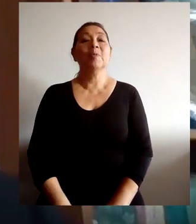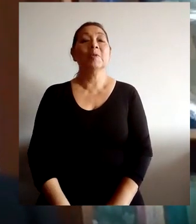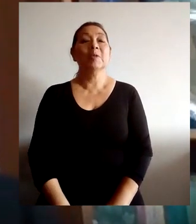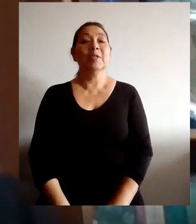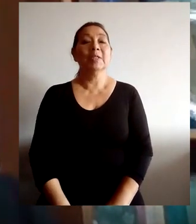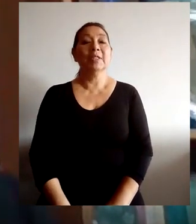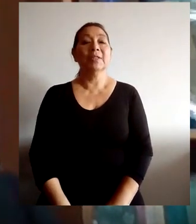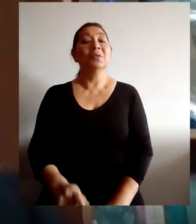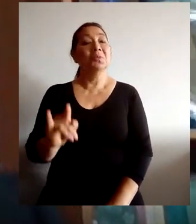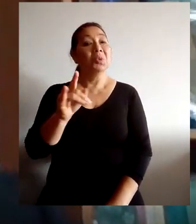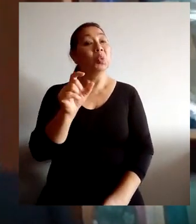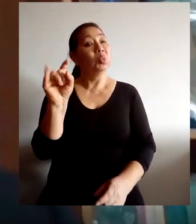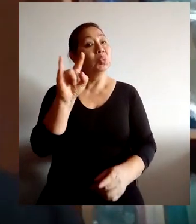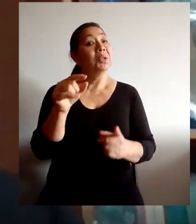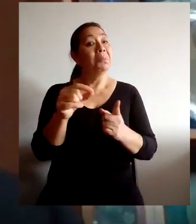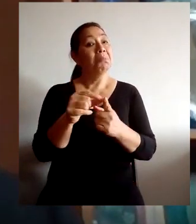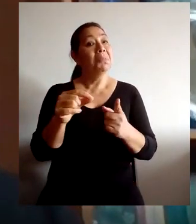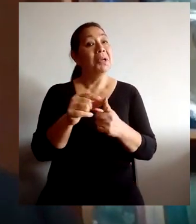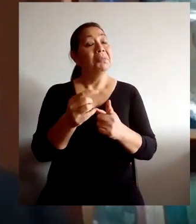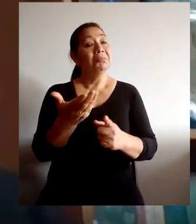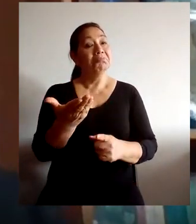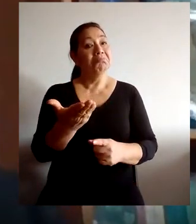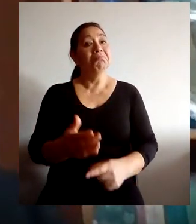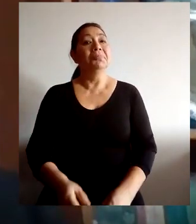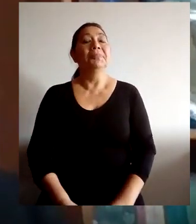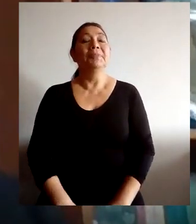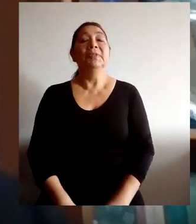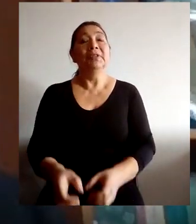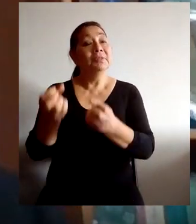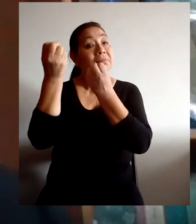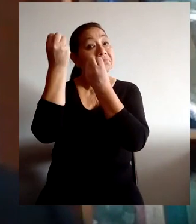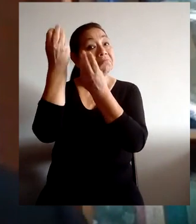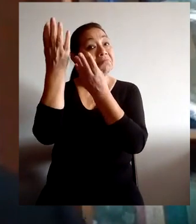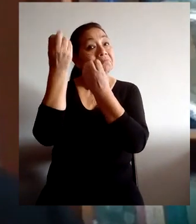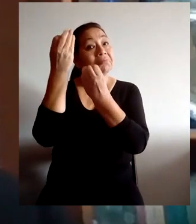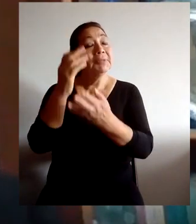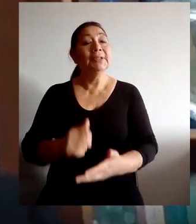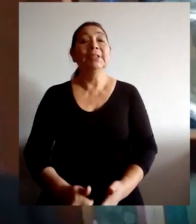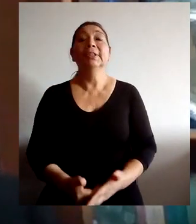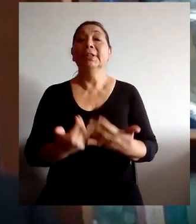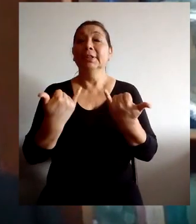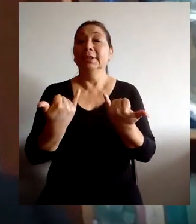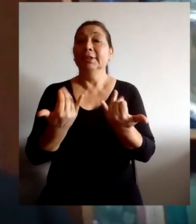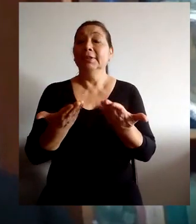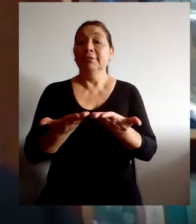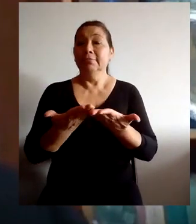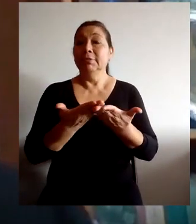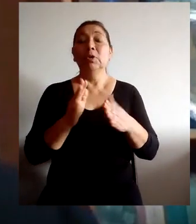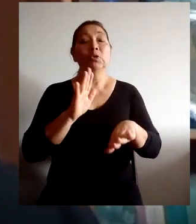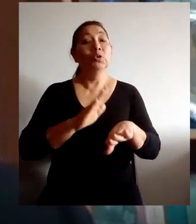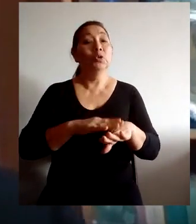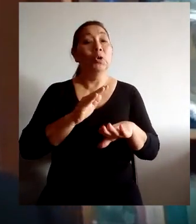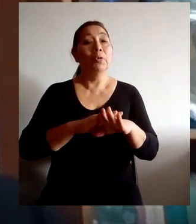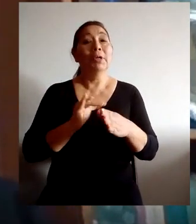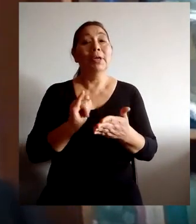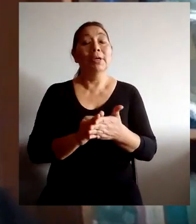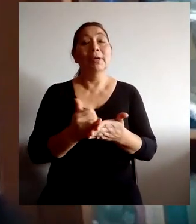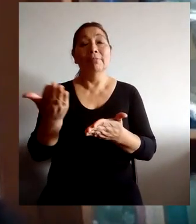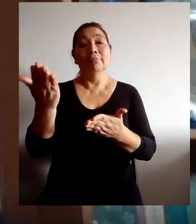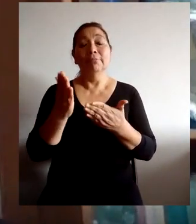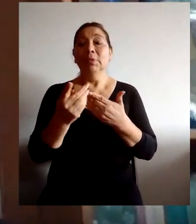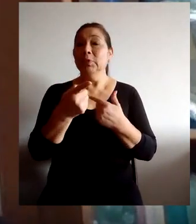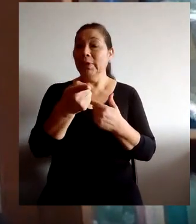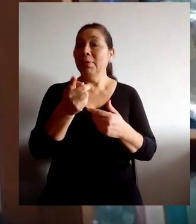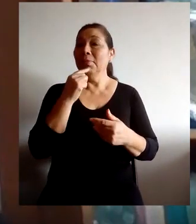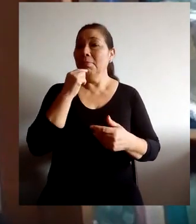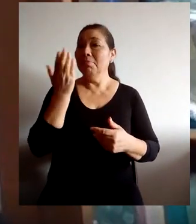ante este colegiado sobre la causa que está patrocinando? Lo escuchamos con la mayor atención.